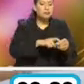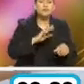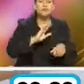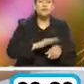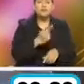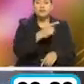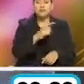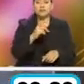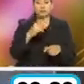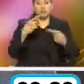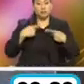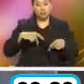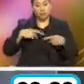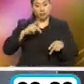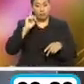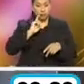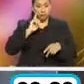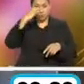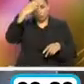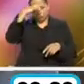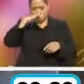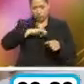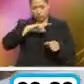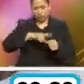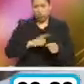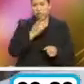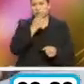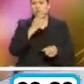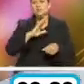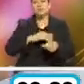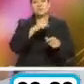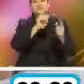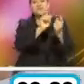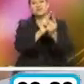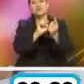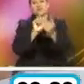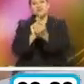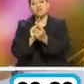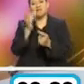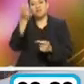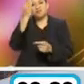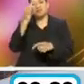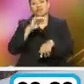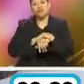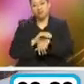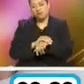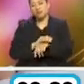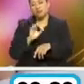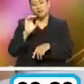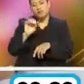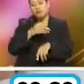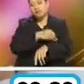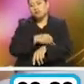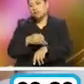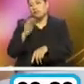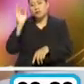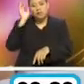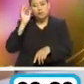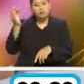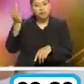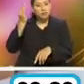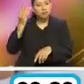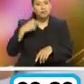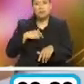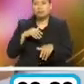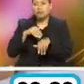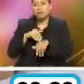Muchas especialistas han revelado que es por la socialización, ¿no? Con amigos, sí. Evidentemente algunos familiares que los hacen